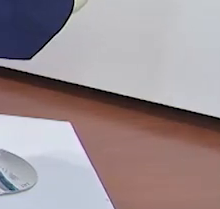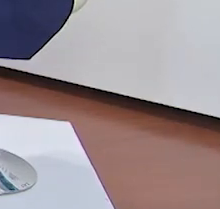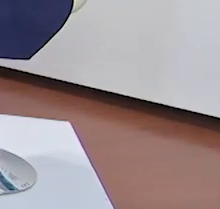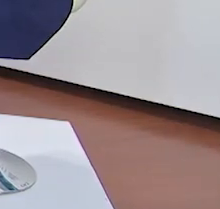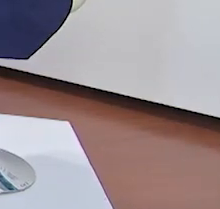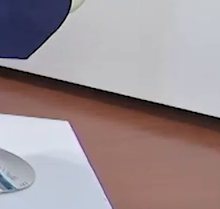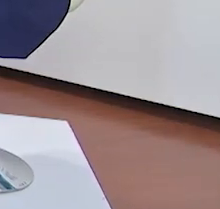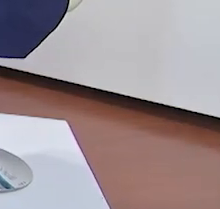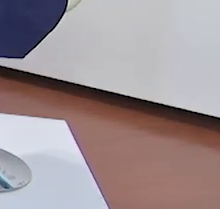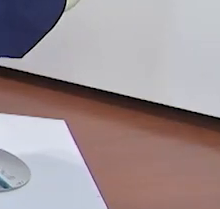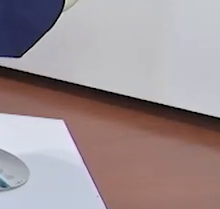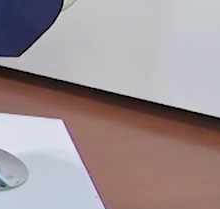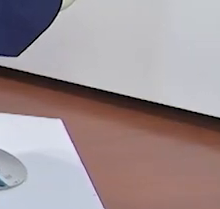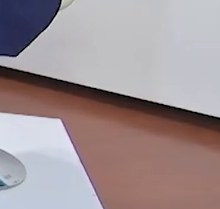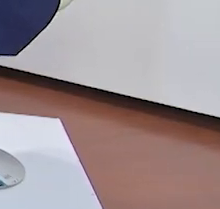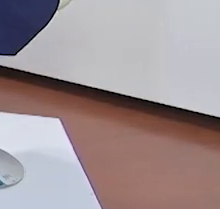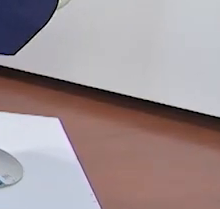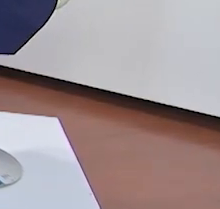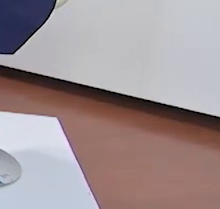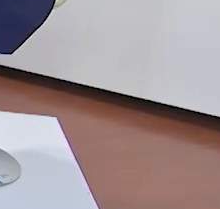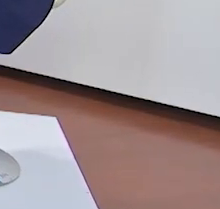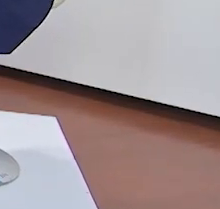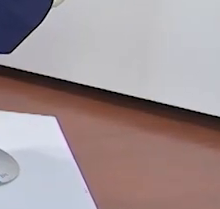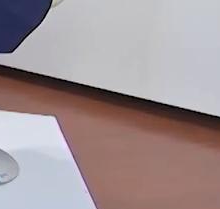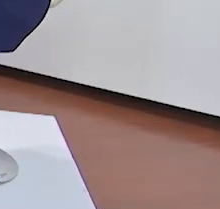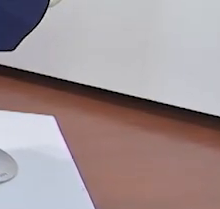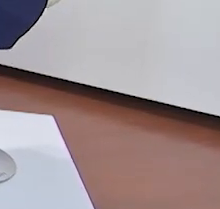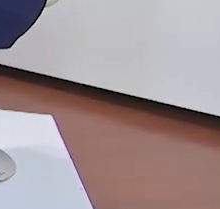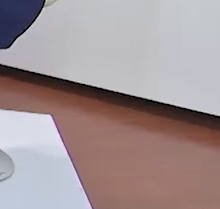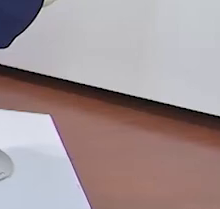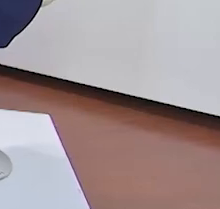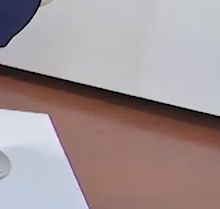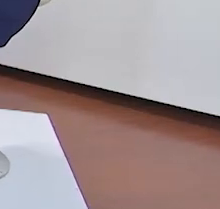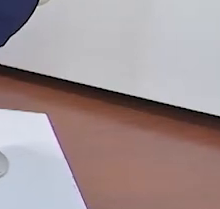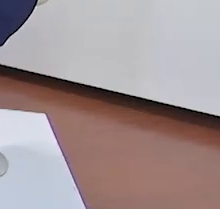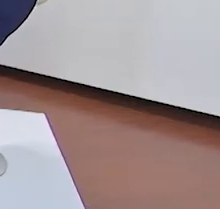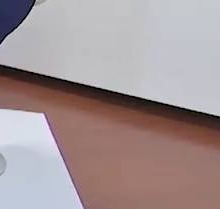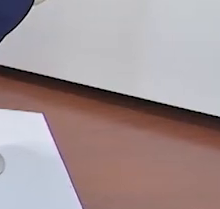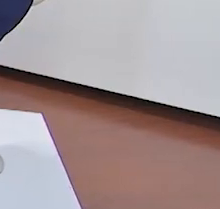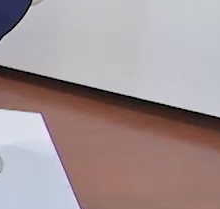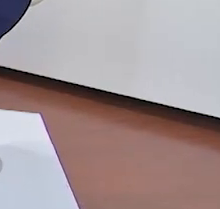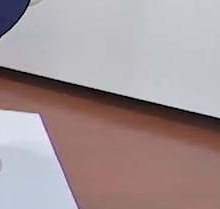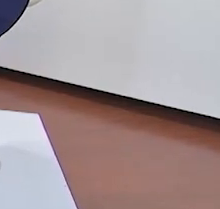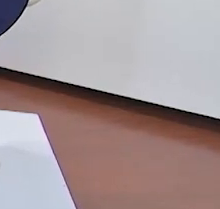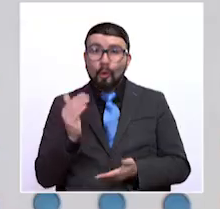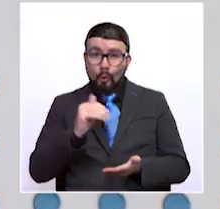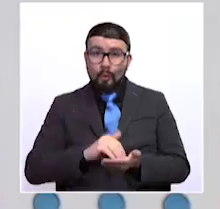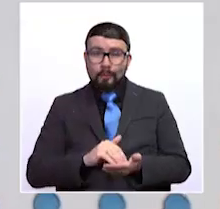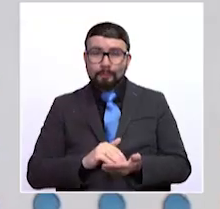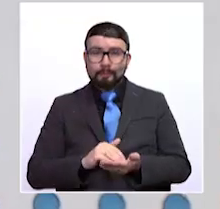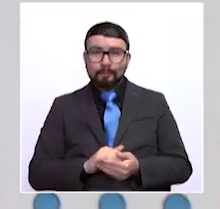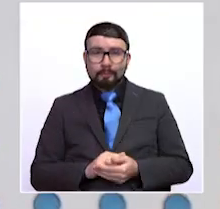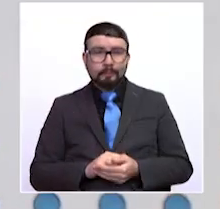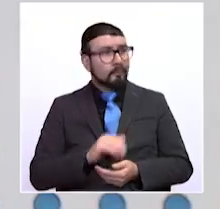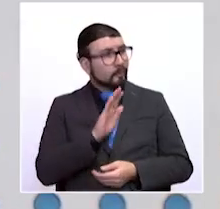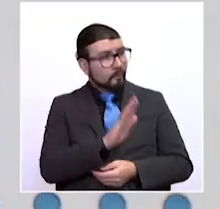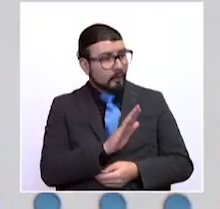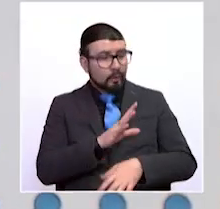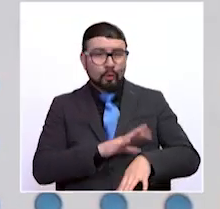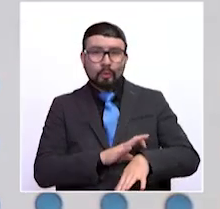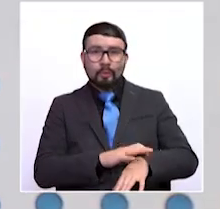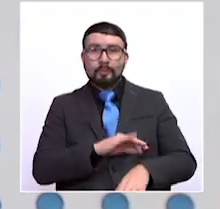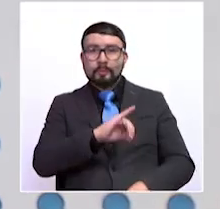también a su alumna e invitada. Buenas tardes, nuevamente mi querido doctor Jorge